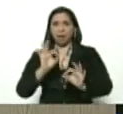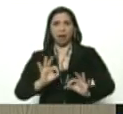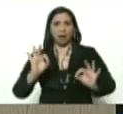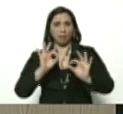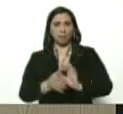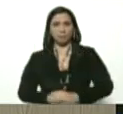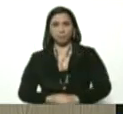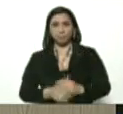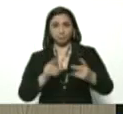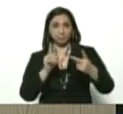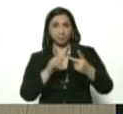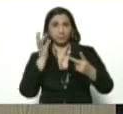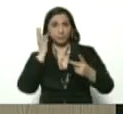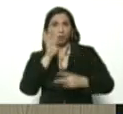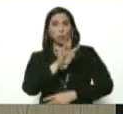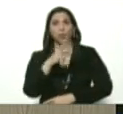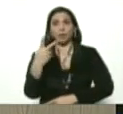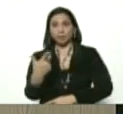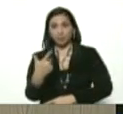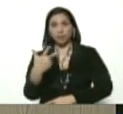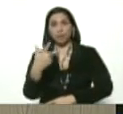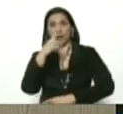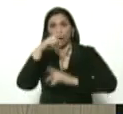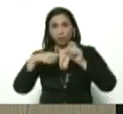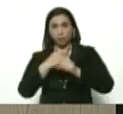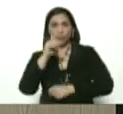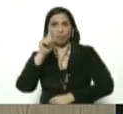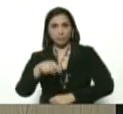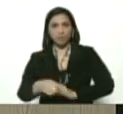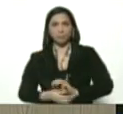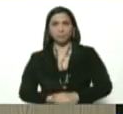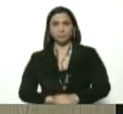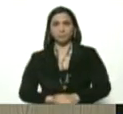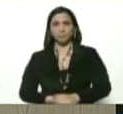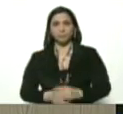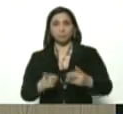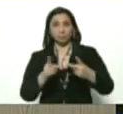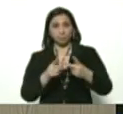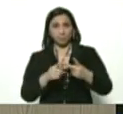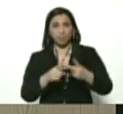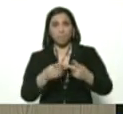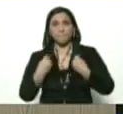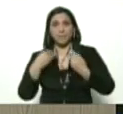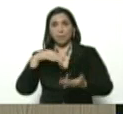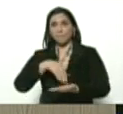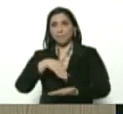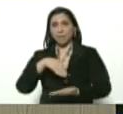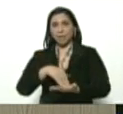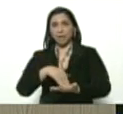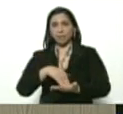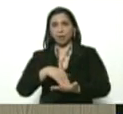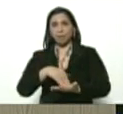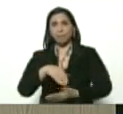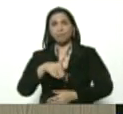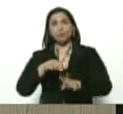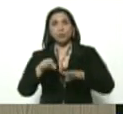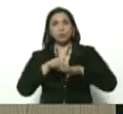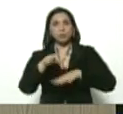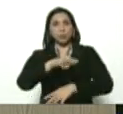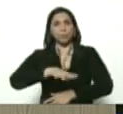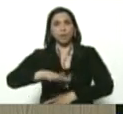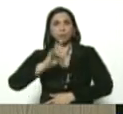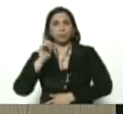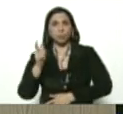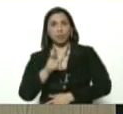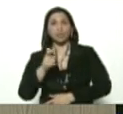una femenina de 43 años de edad también en este caso natural de miranda del municipio plaza de guarenas procede de